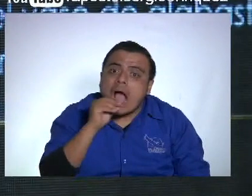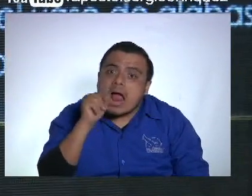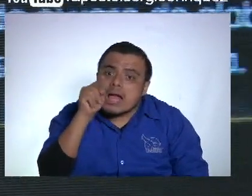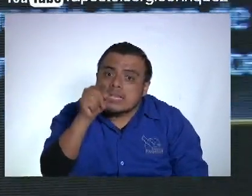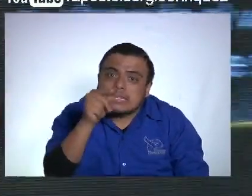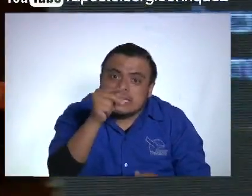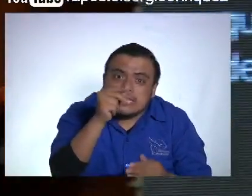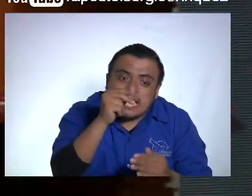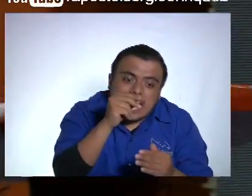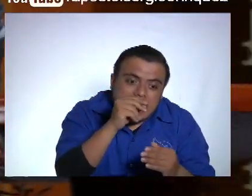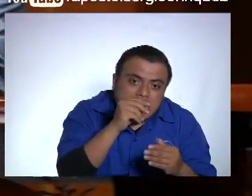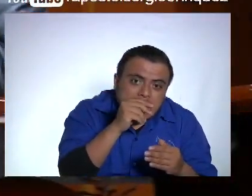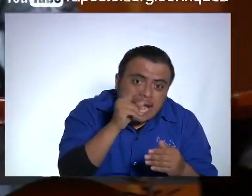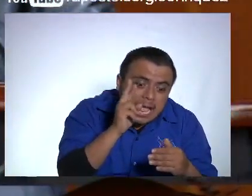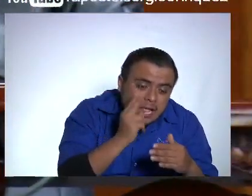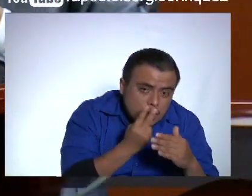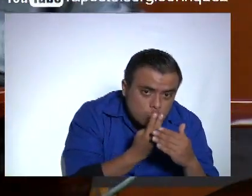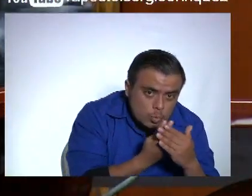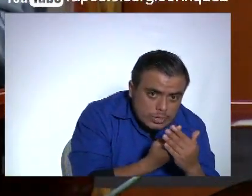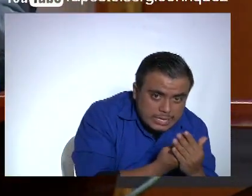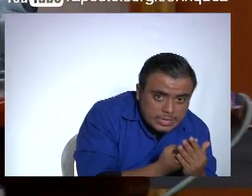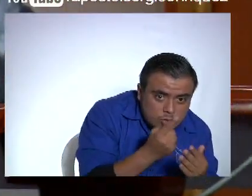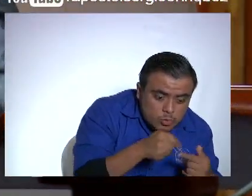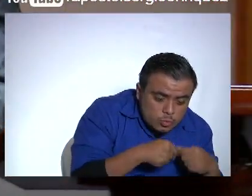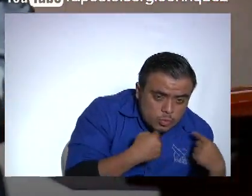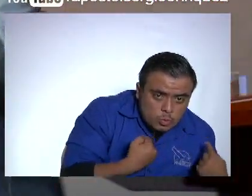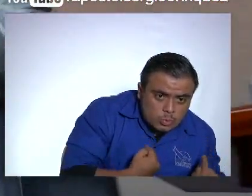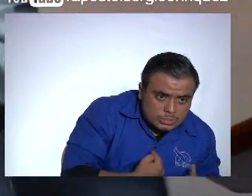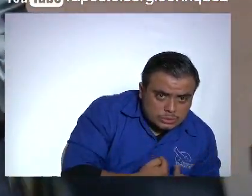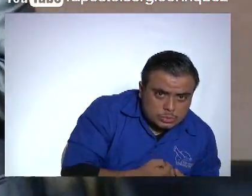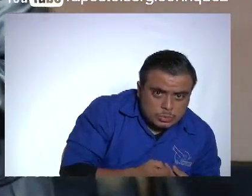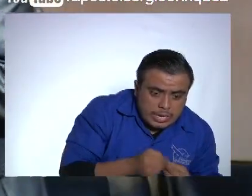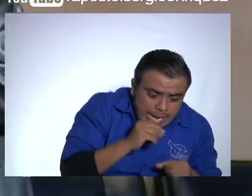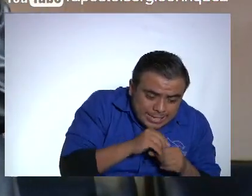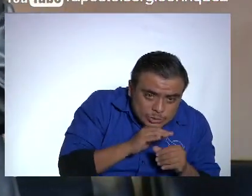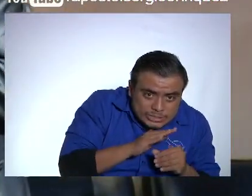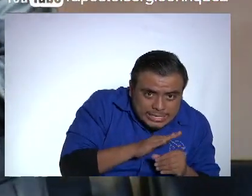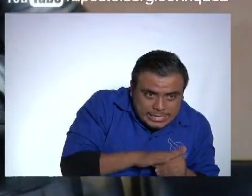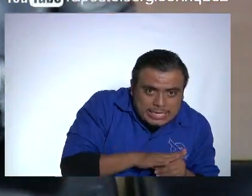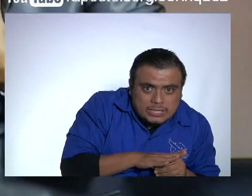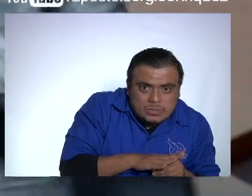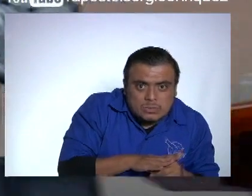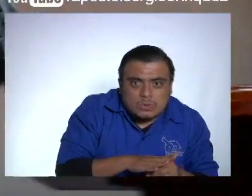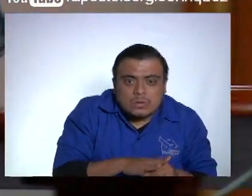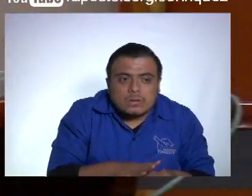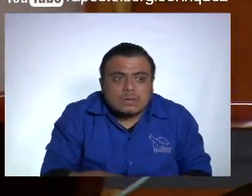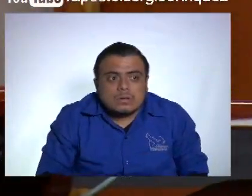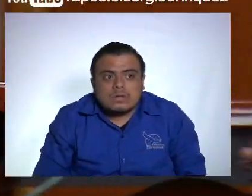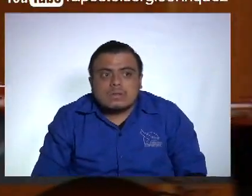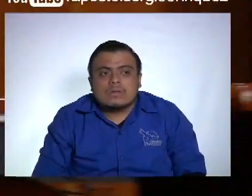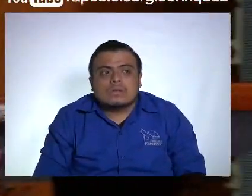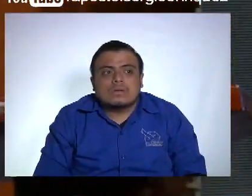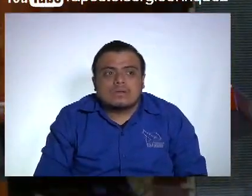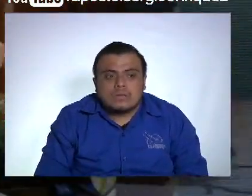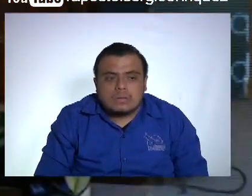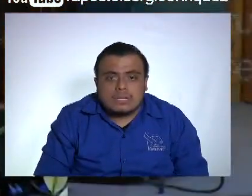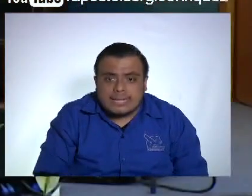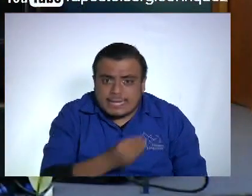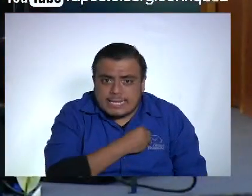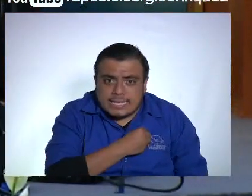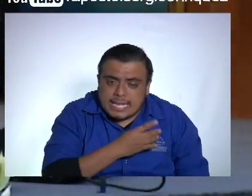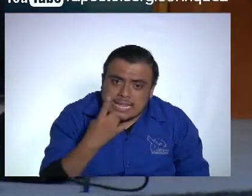corazón esta noche. Él quiere hablarte en lo íntimo de tu corazón esta noche y te quiere